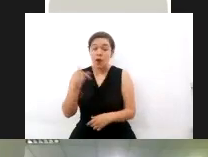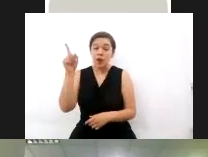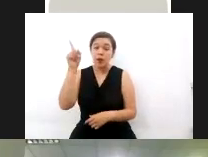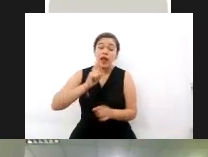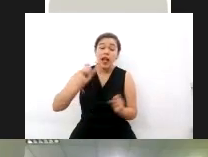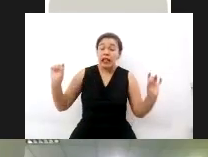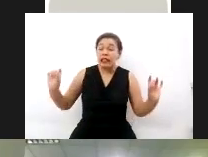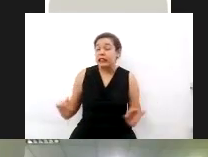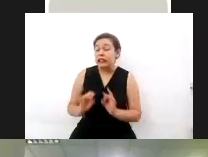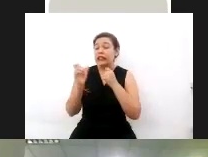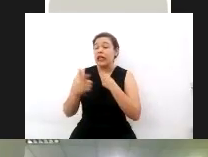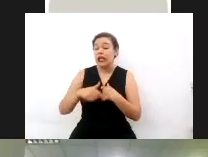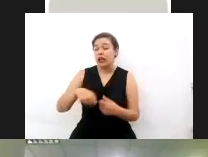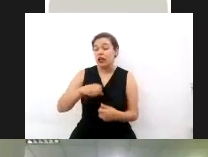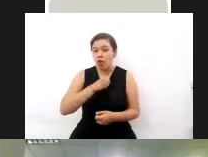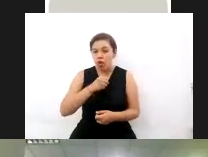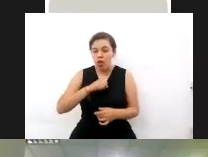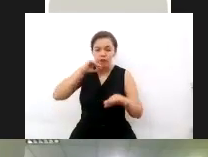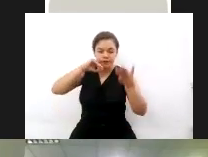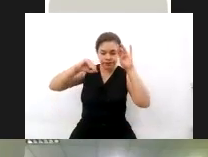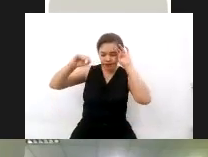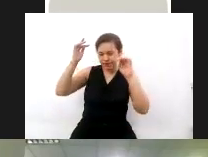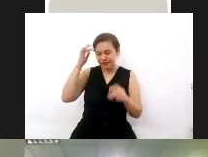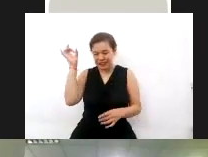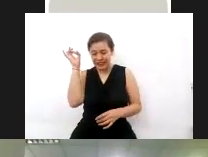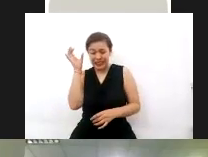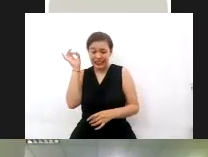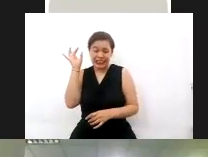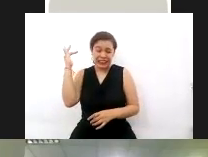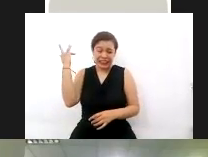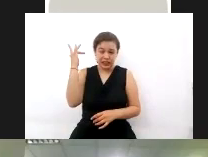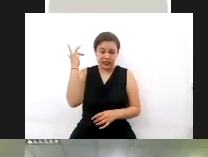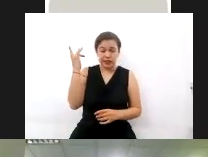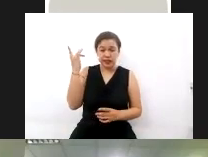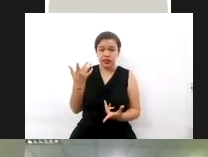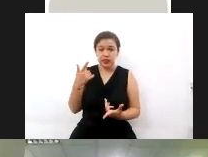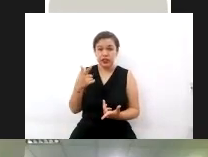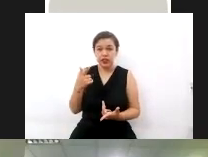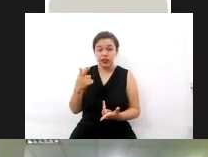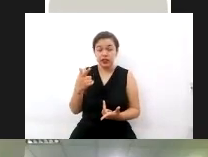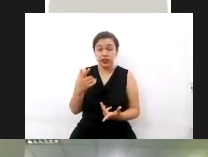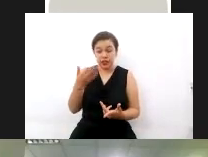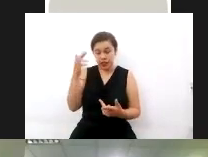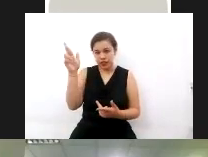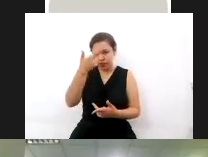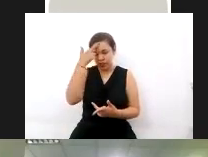algún síntoma como tos, fiebre, dolor de cabeza, recuerden que la definición operacional para